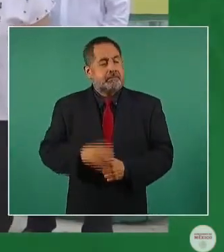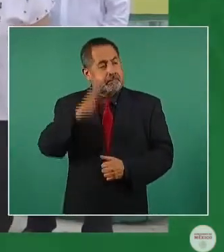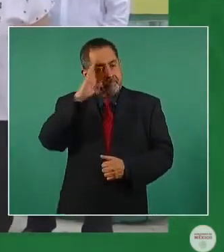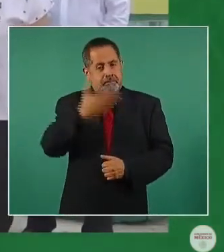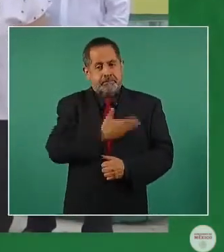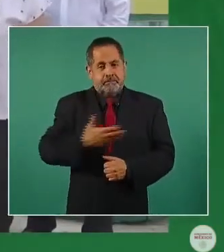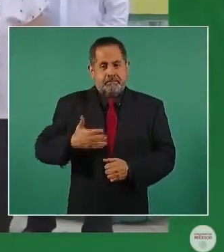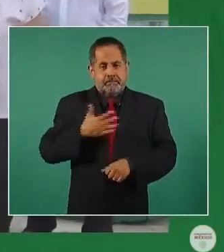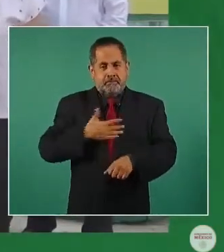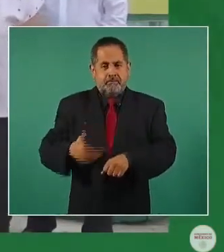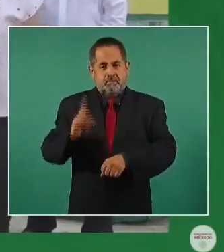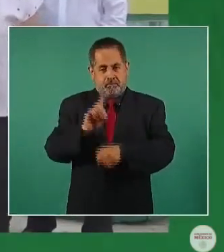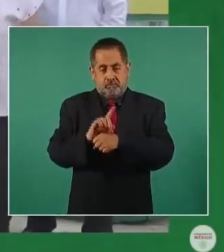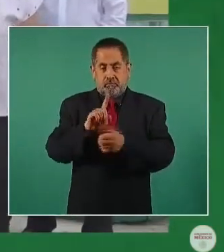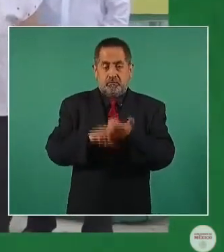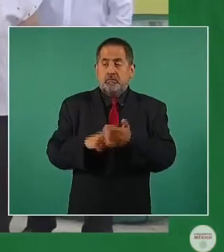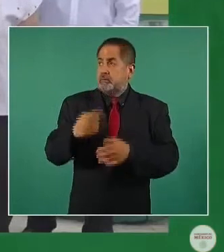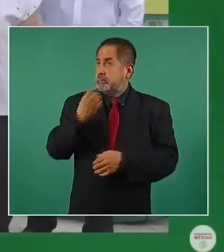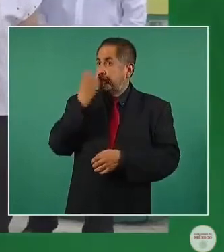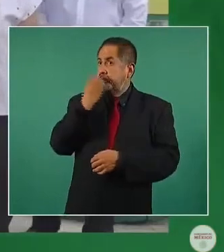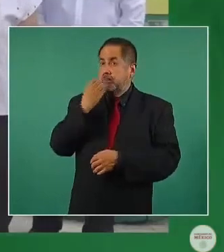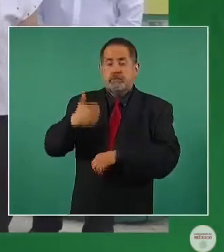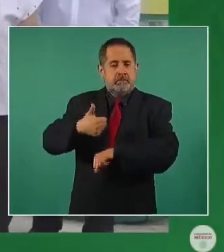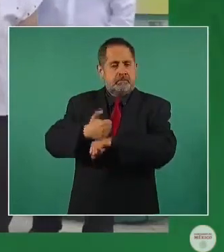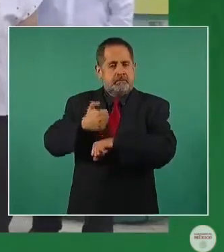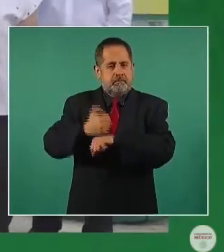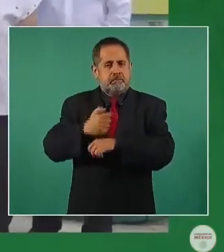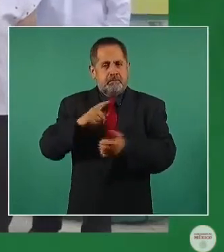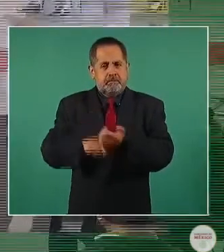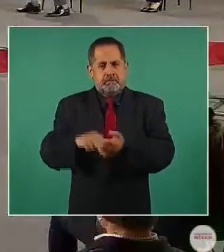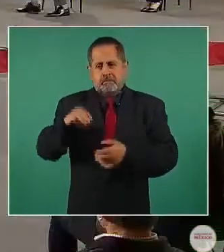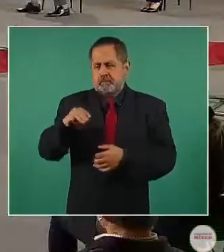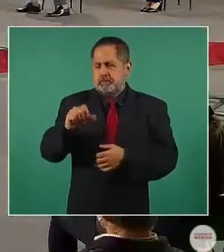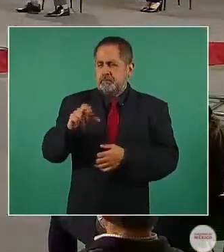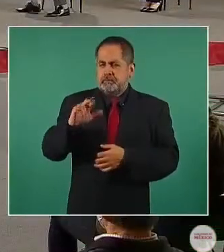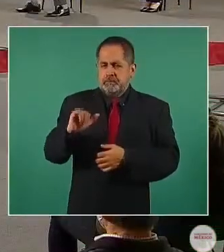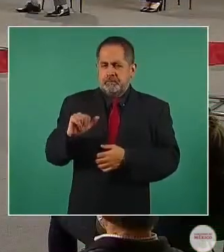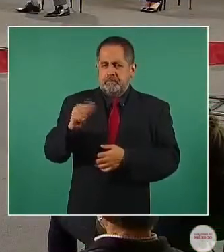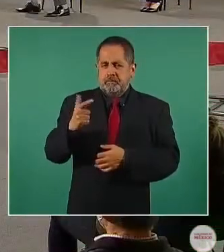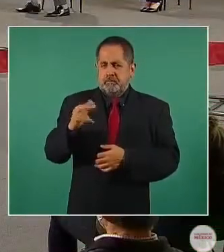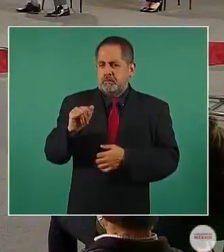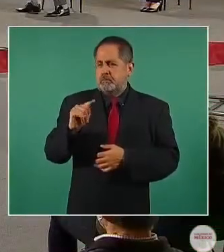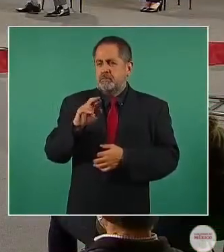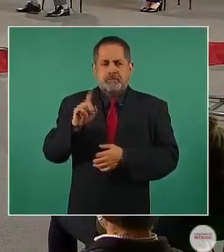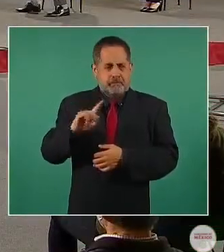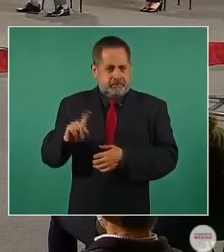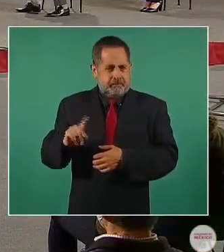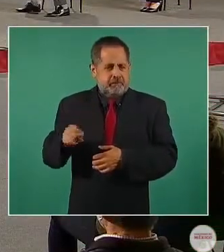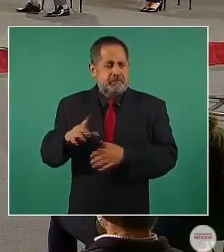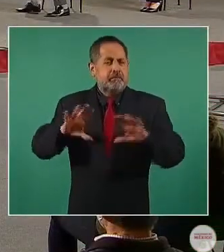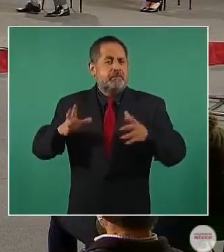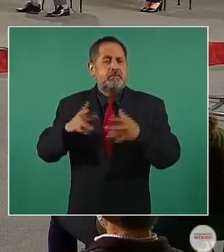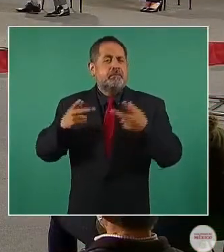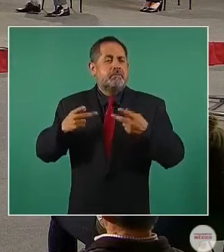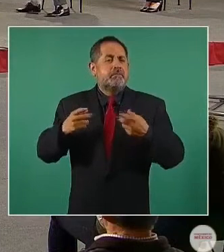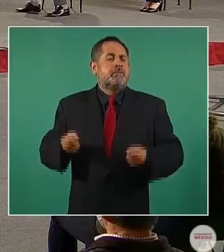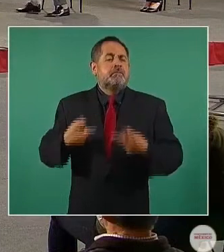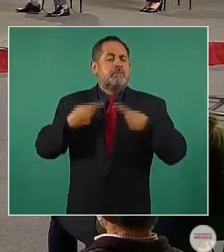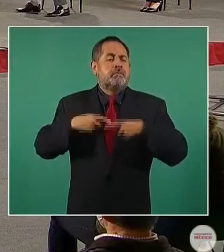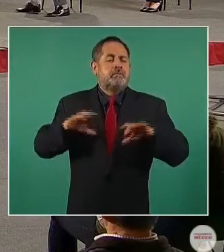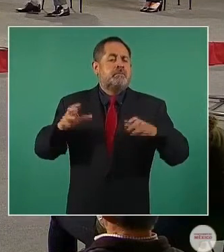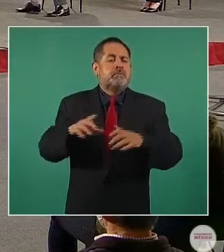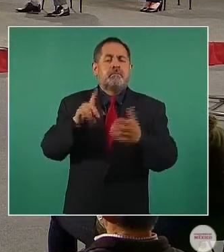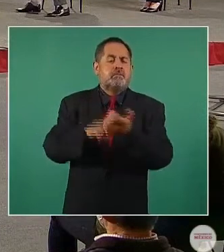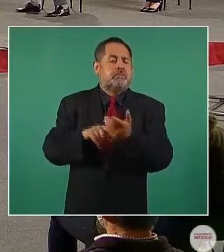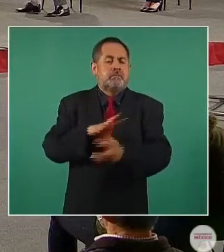días. Estamos aquí en la escuela primaria María Gutiérrez Carvajal, con una población estudiantil